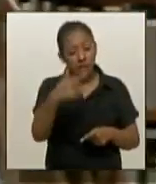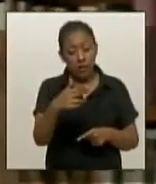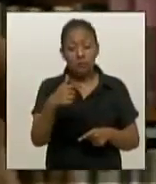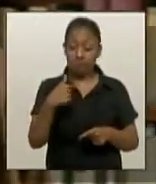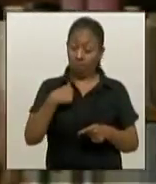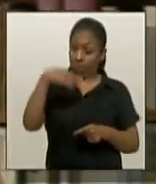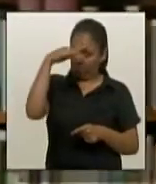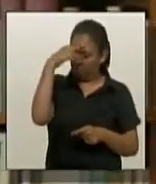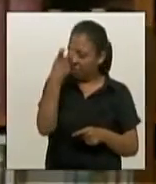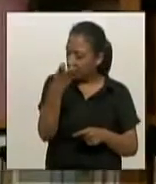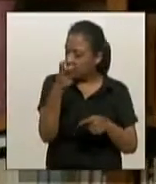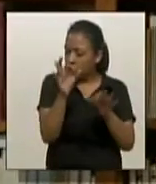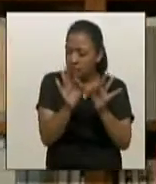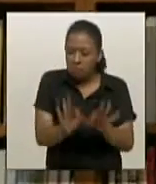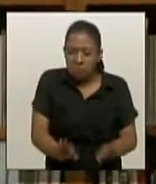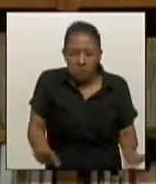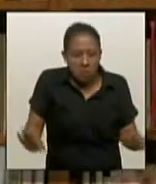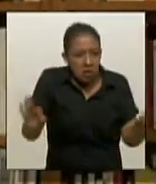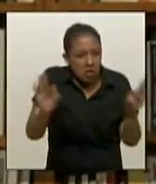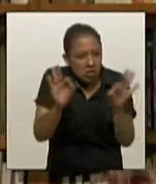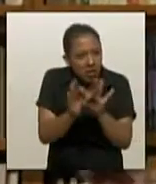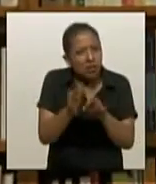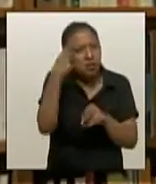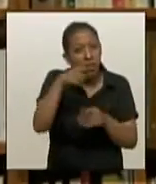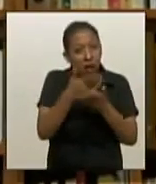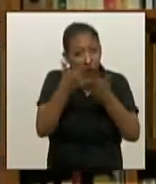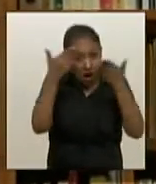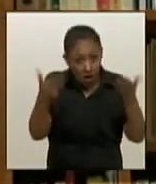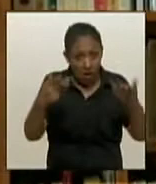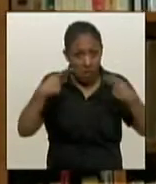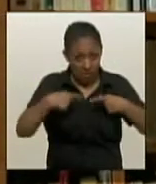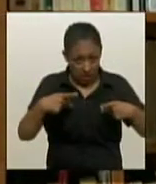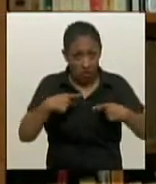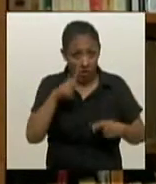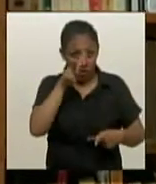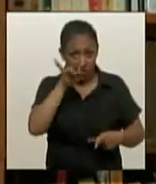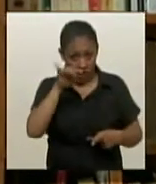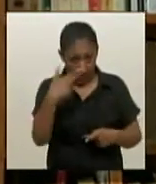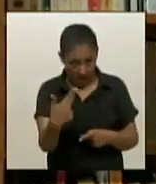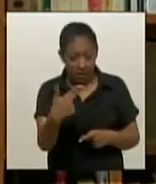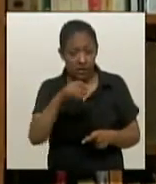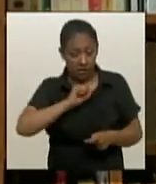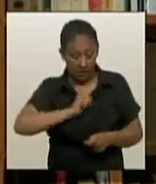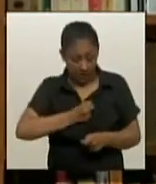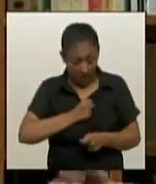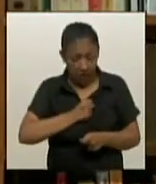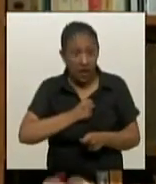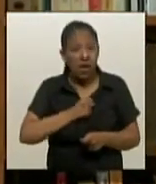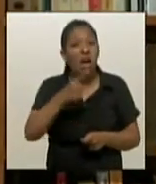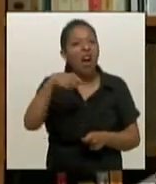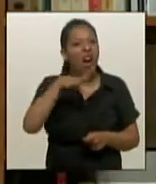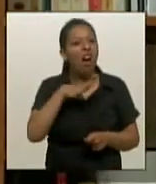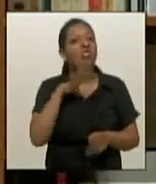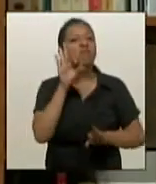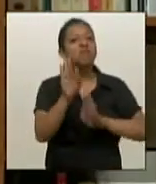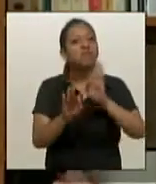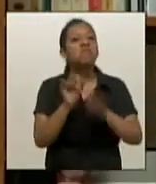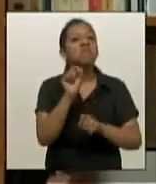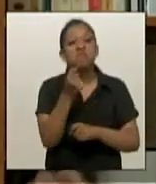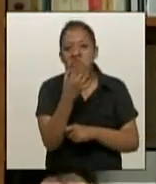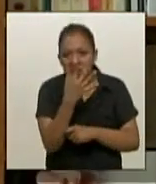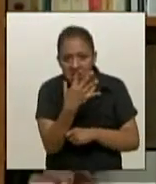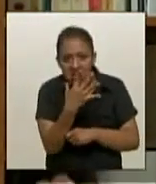sumamente importante. Yo creo que es el factor principal de que ahora las personas que tienen VIH o SIDA tengan tratamiento,